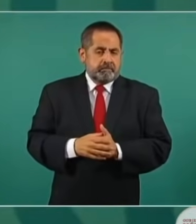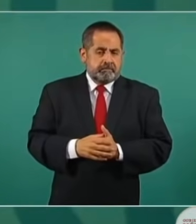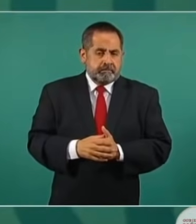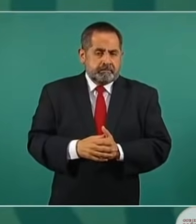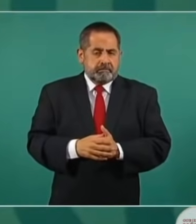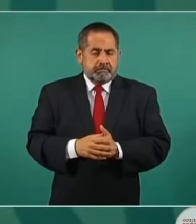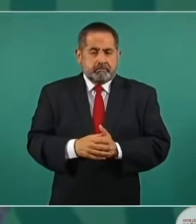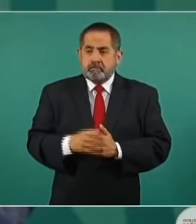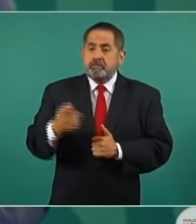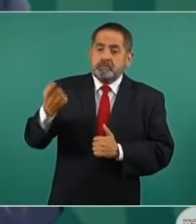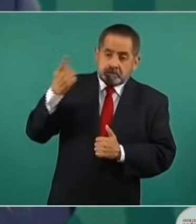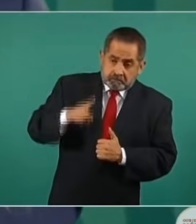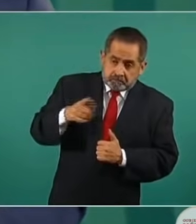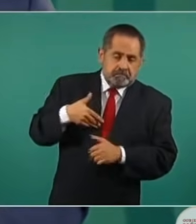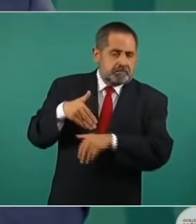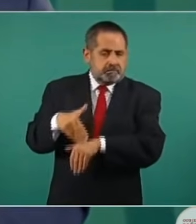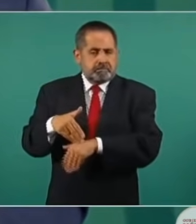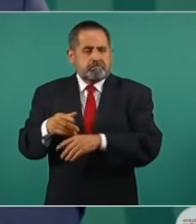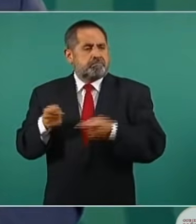es mandar obedeciendo. Ya